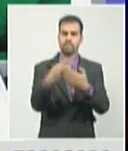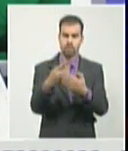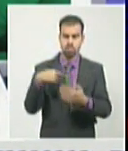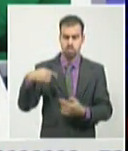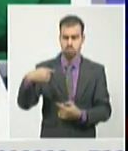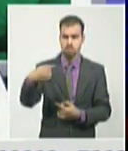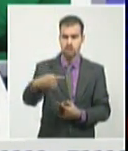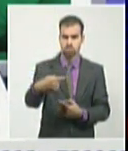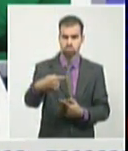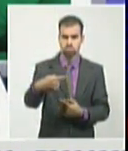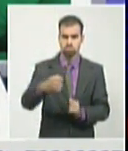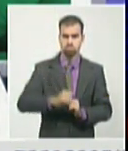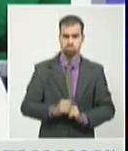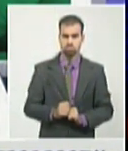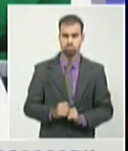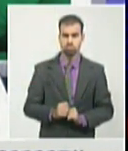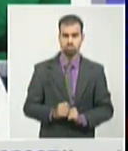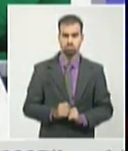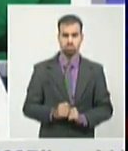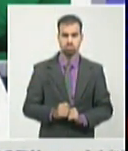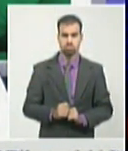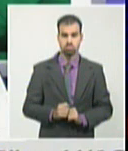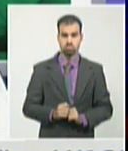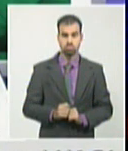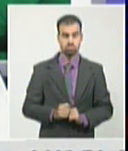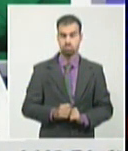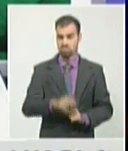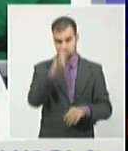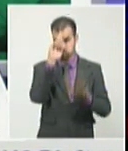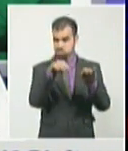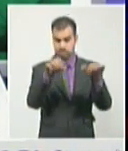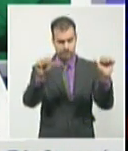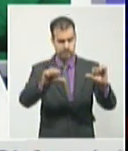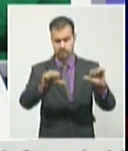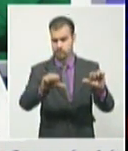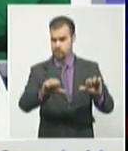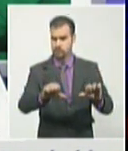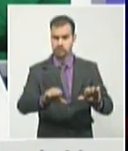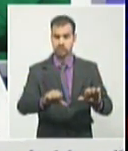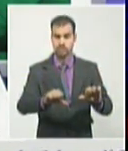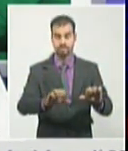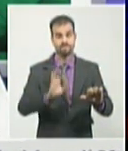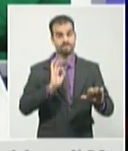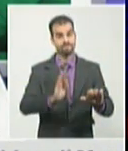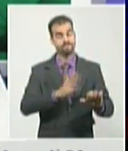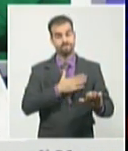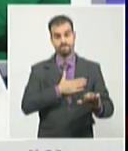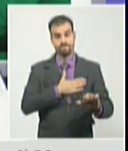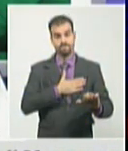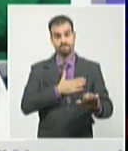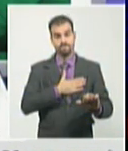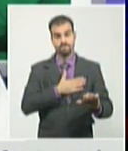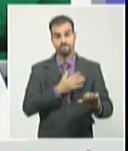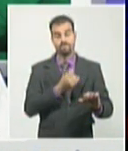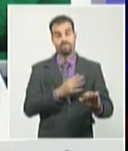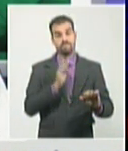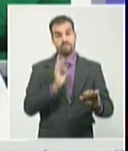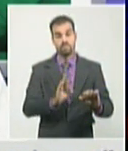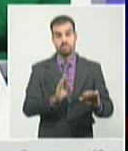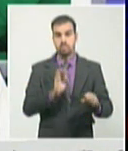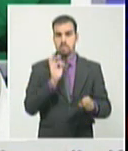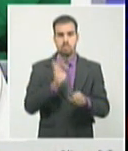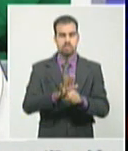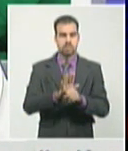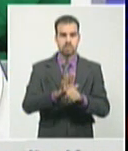los tres días en terapia intensiva y lamentablemente que empezó a presentar